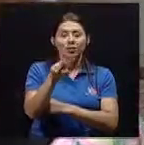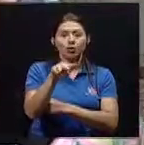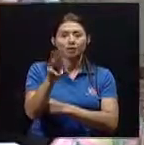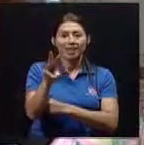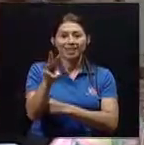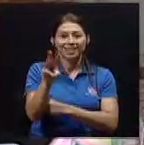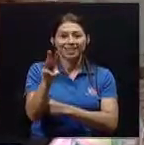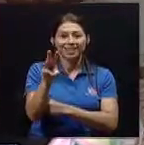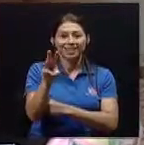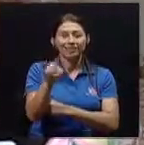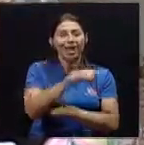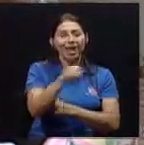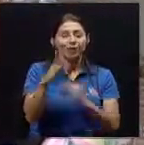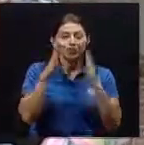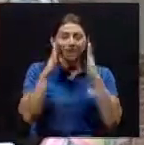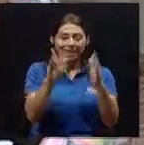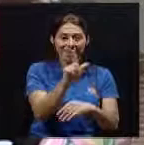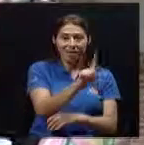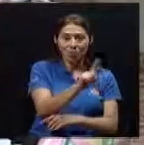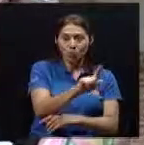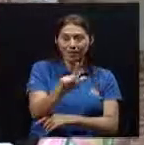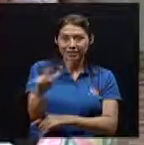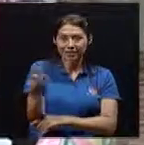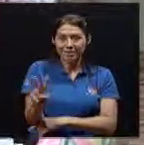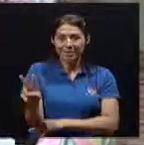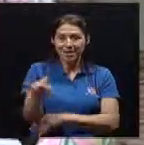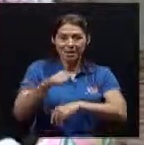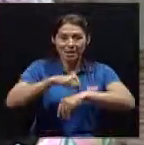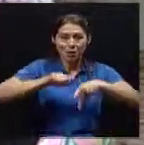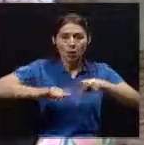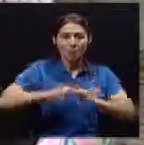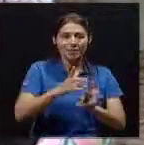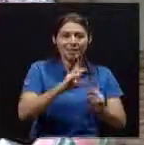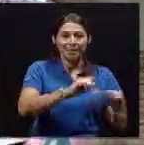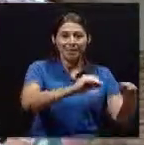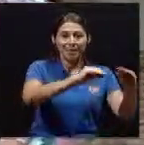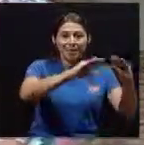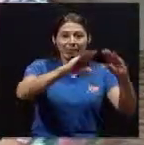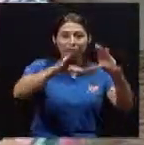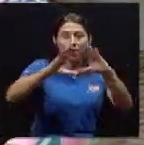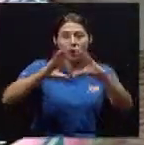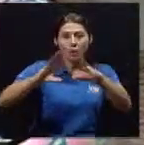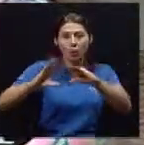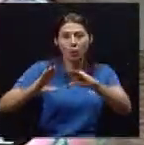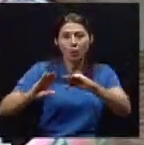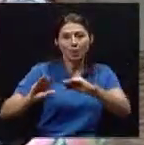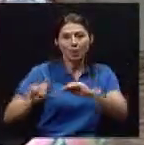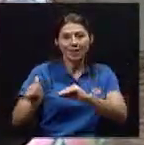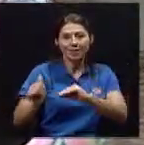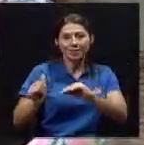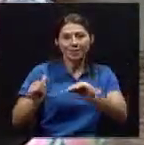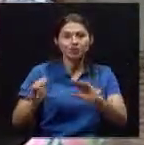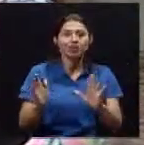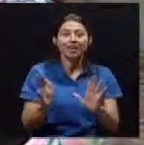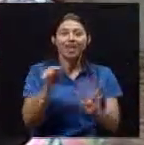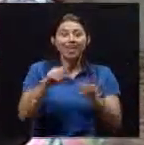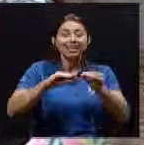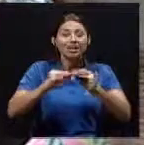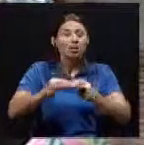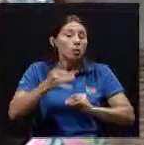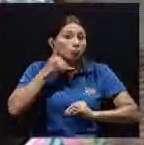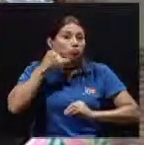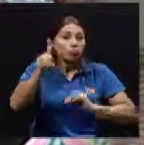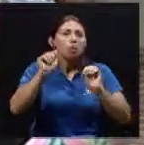800-226-2626. Atienden de lunes a viernes de 7 de la mañana a 10 de la noche. Y es una línea